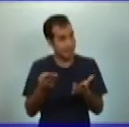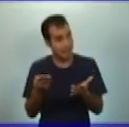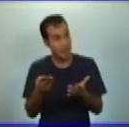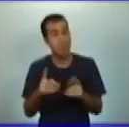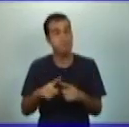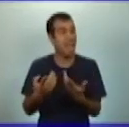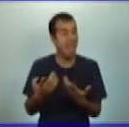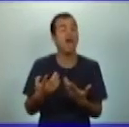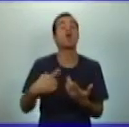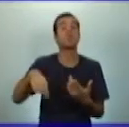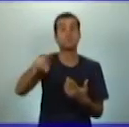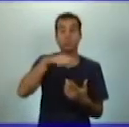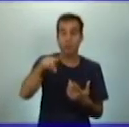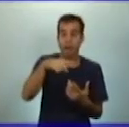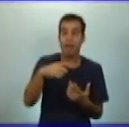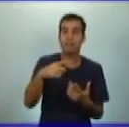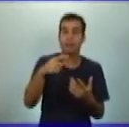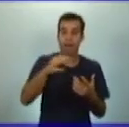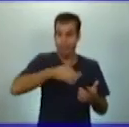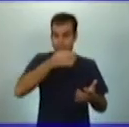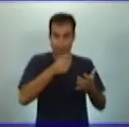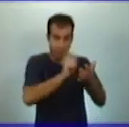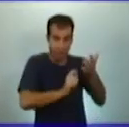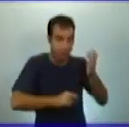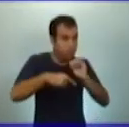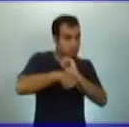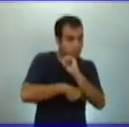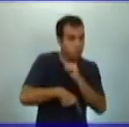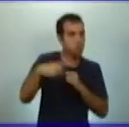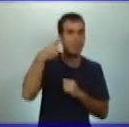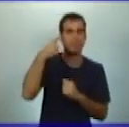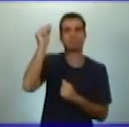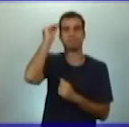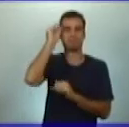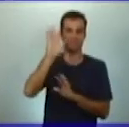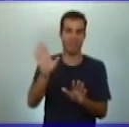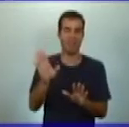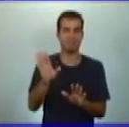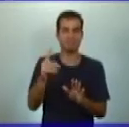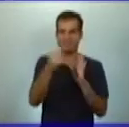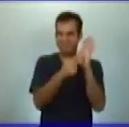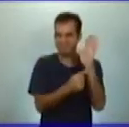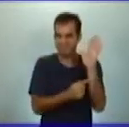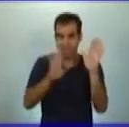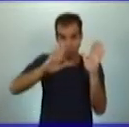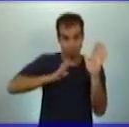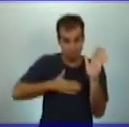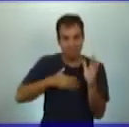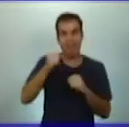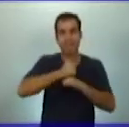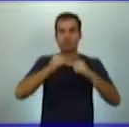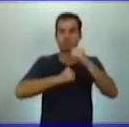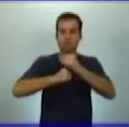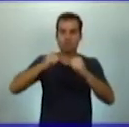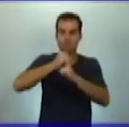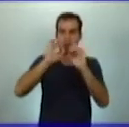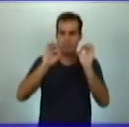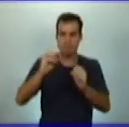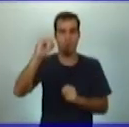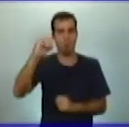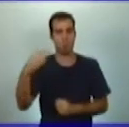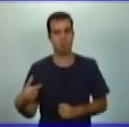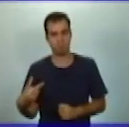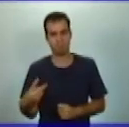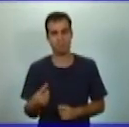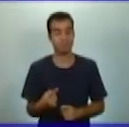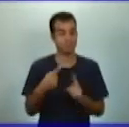que ustedes a la hora de argumentar lo tengan en cuenta. Estos aspectos no son más que parte de la estructura de esta sustancia. Primero, ¿qué